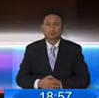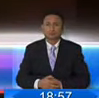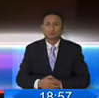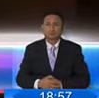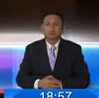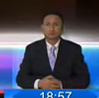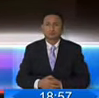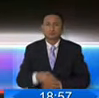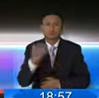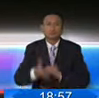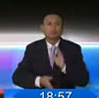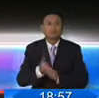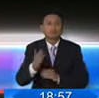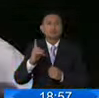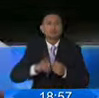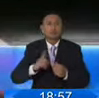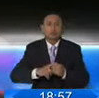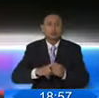Salía de Quito